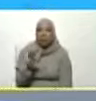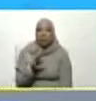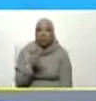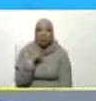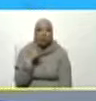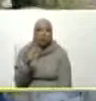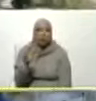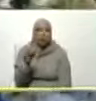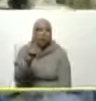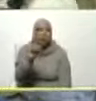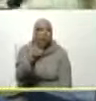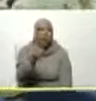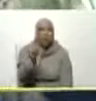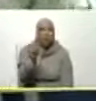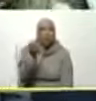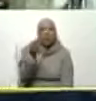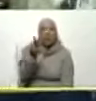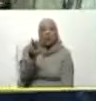Alejandro Terán.